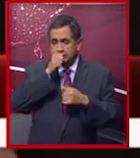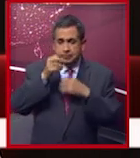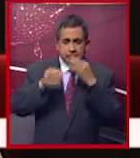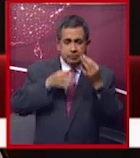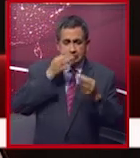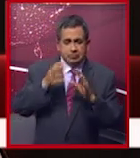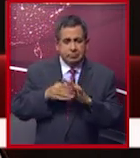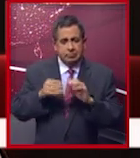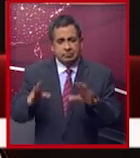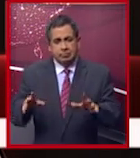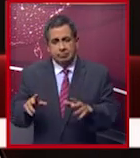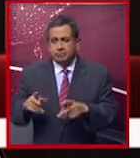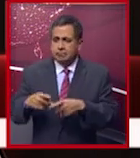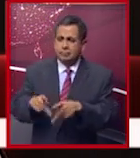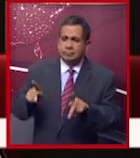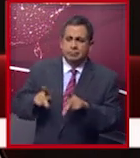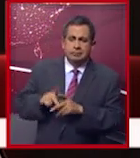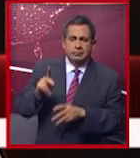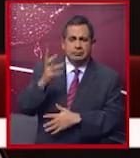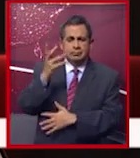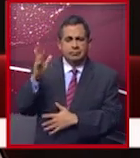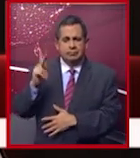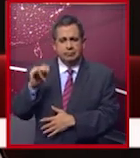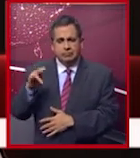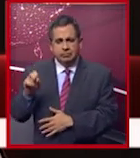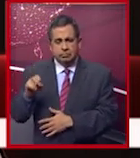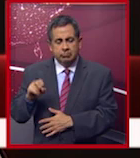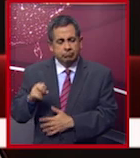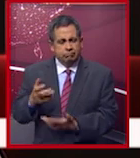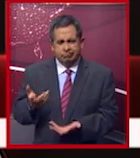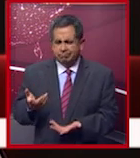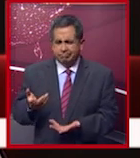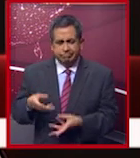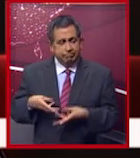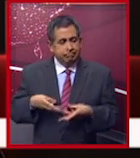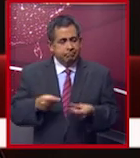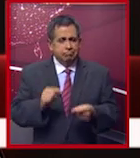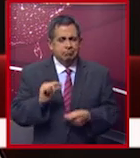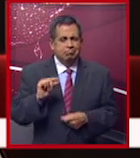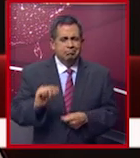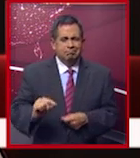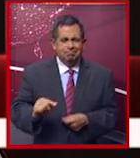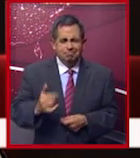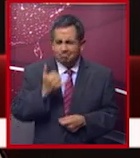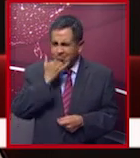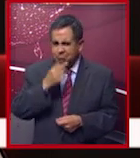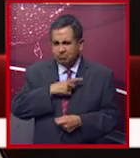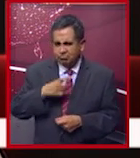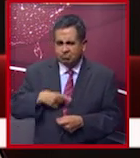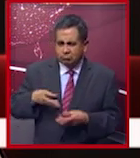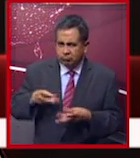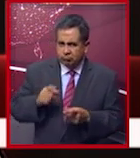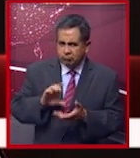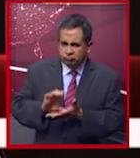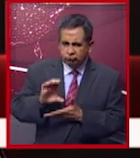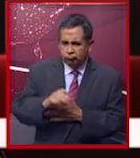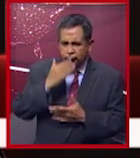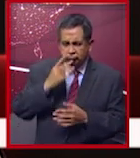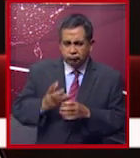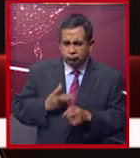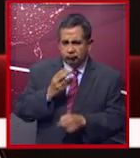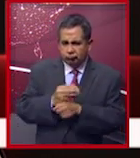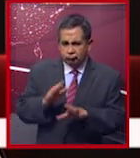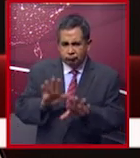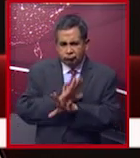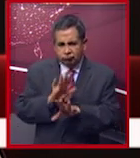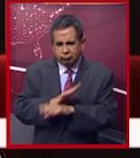los patios de los pinos y gasta muy poco en lo que debe de gastar para modificar las